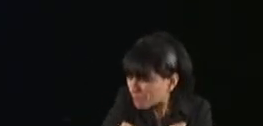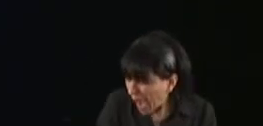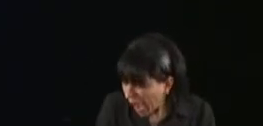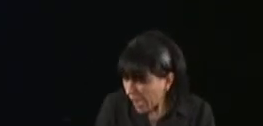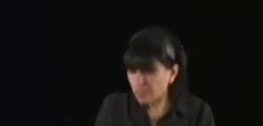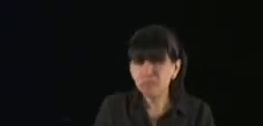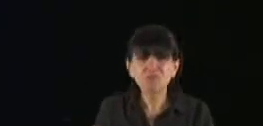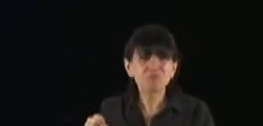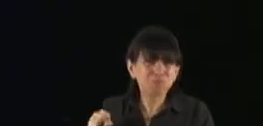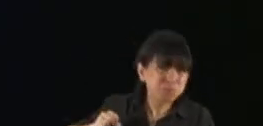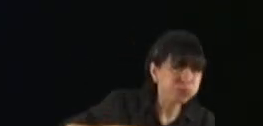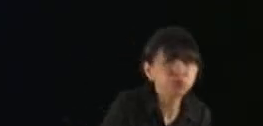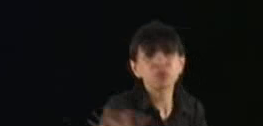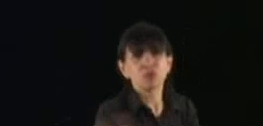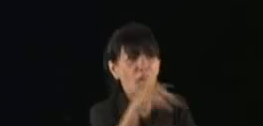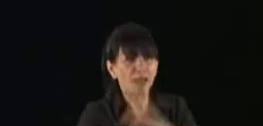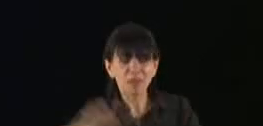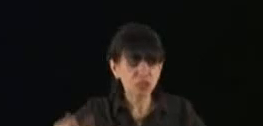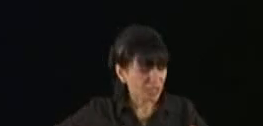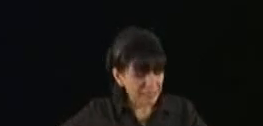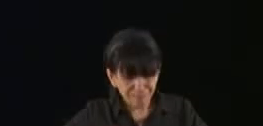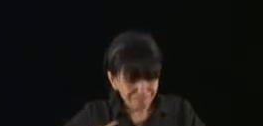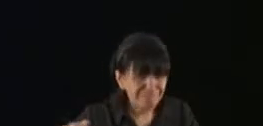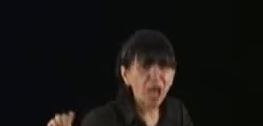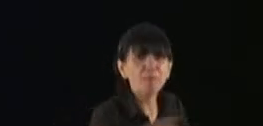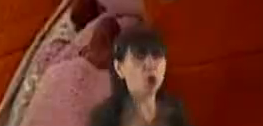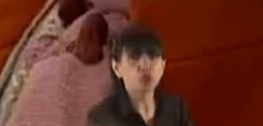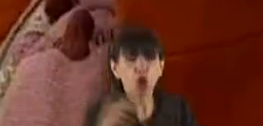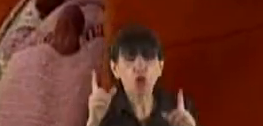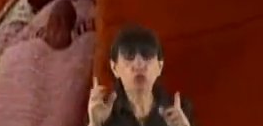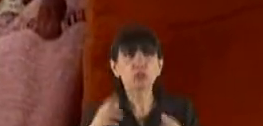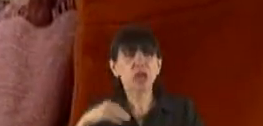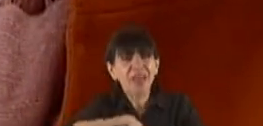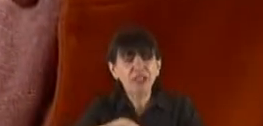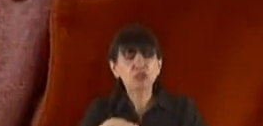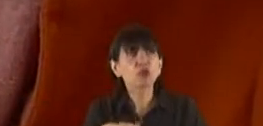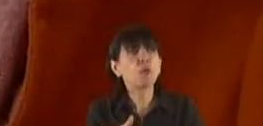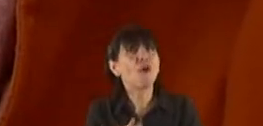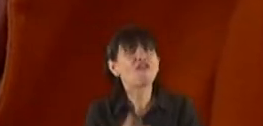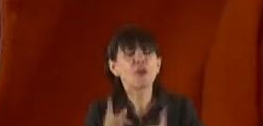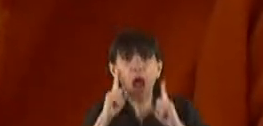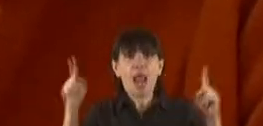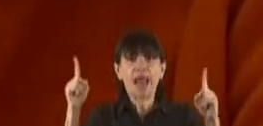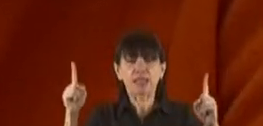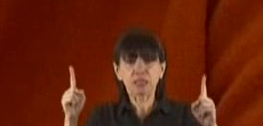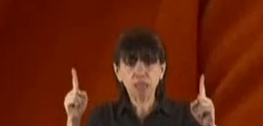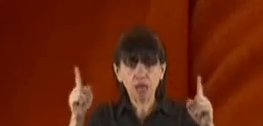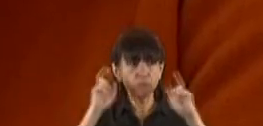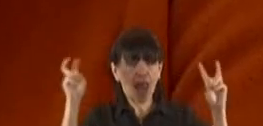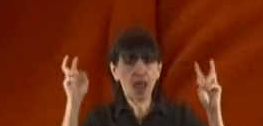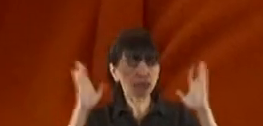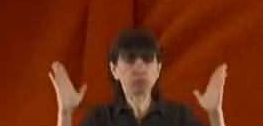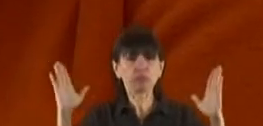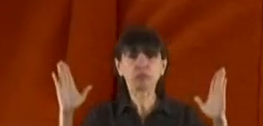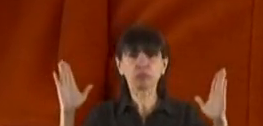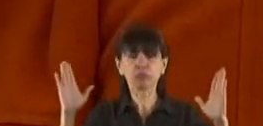todos nos puso en alerta y a todos nos ha sensibilizado mucho más.